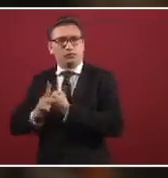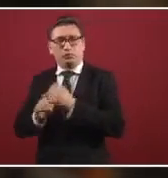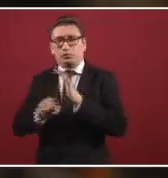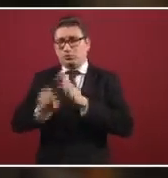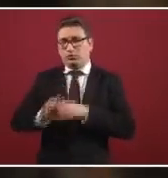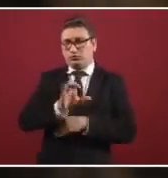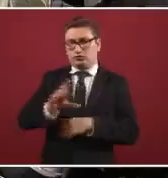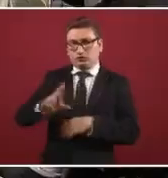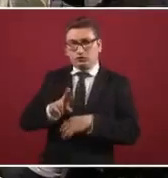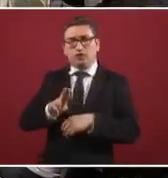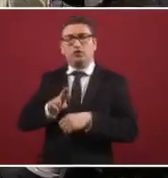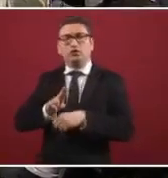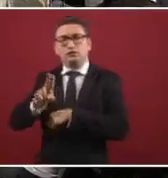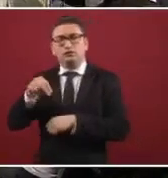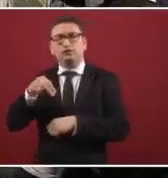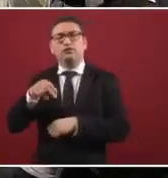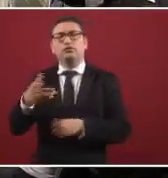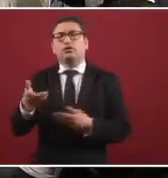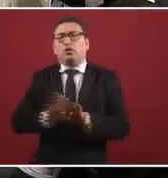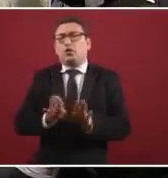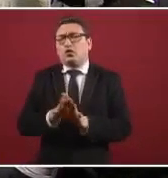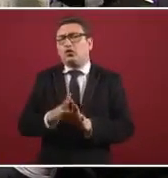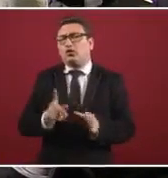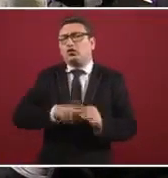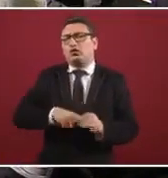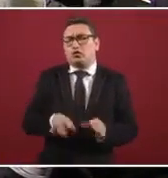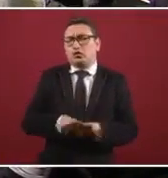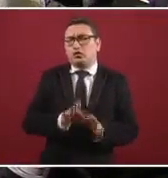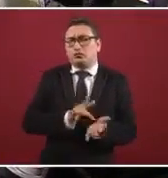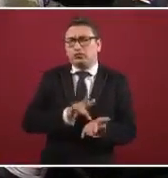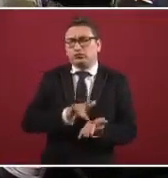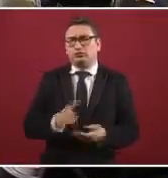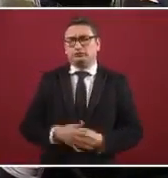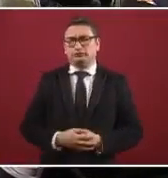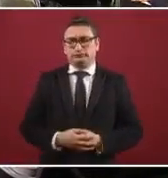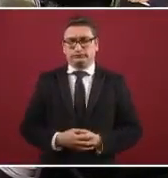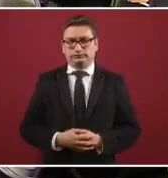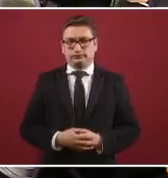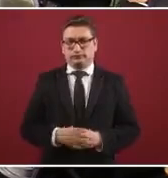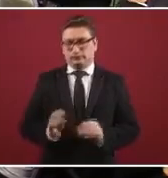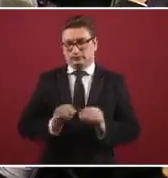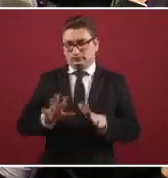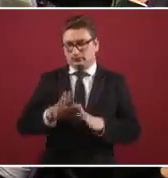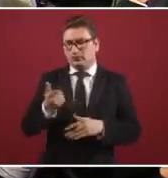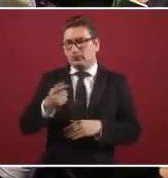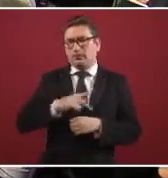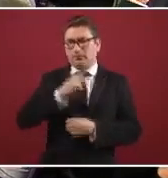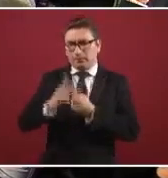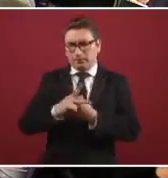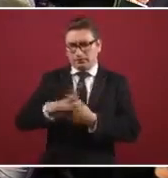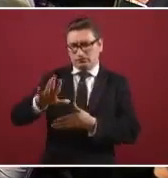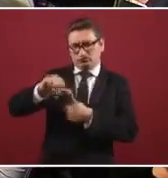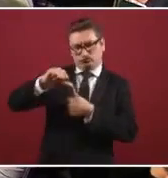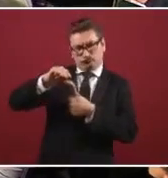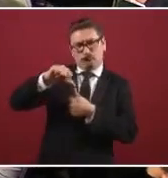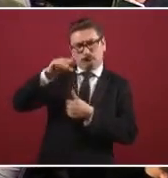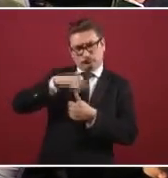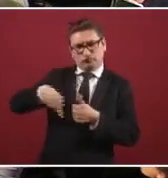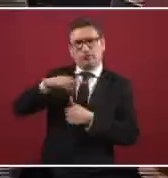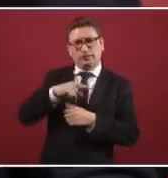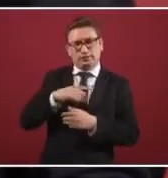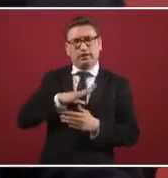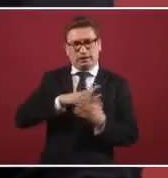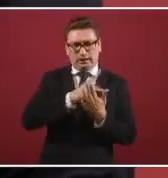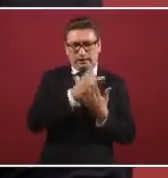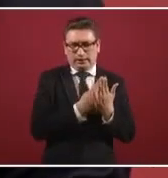Nicaragua. Gracias. Sí, se incluyen los países de Centroamérica en el planteamiento